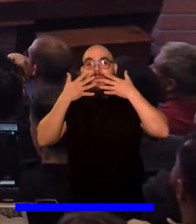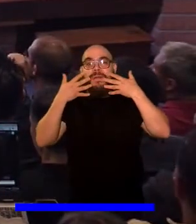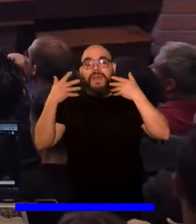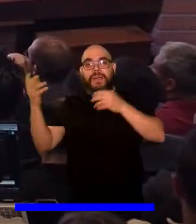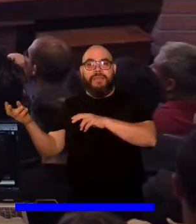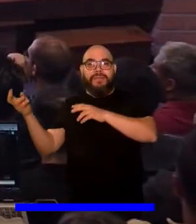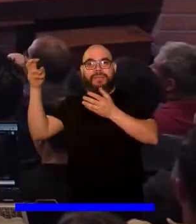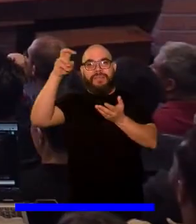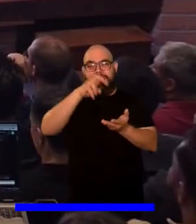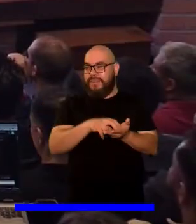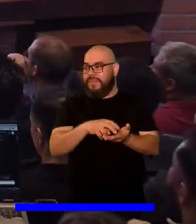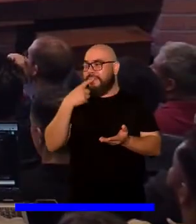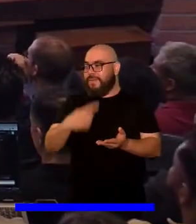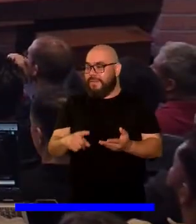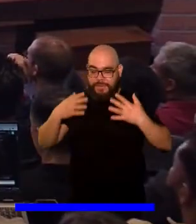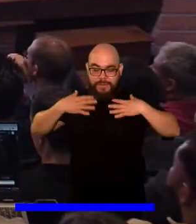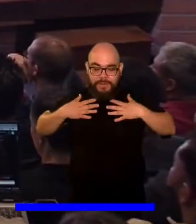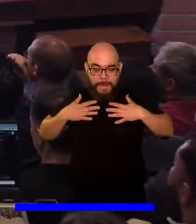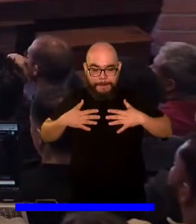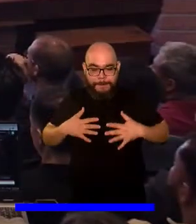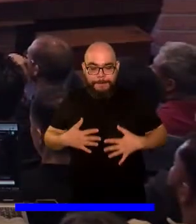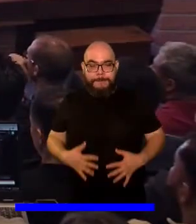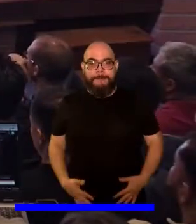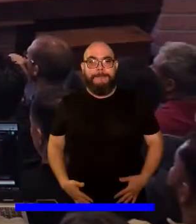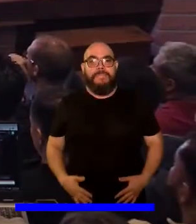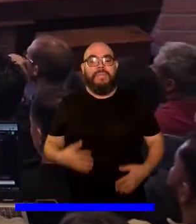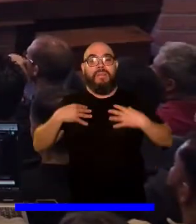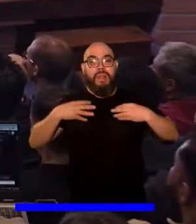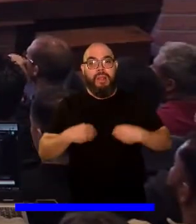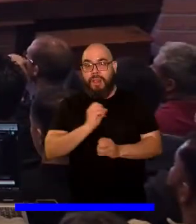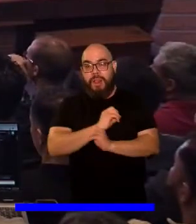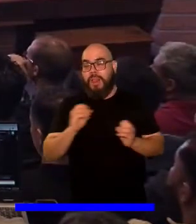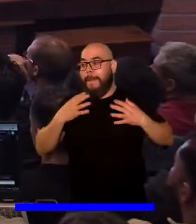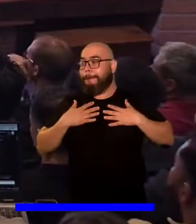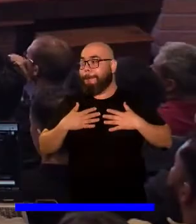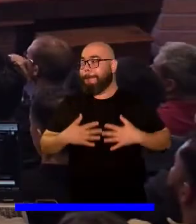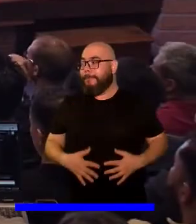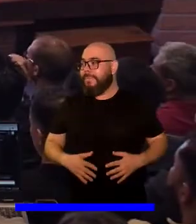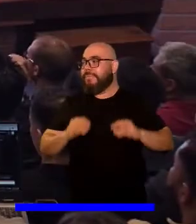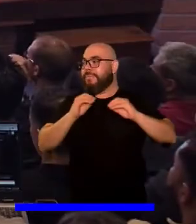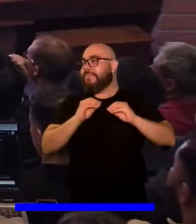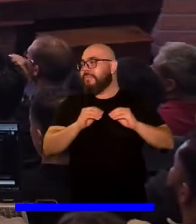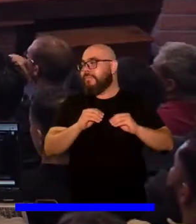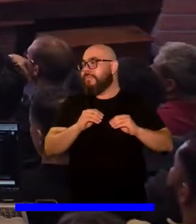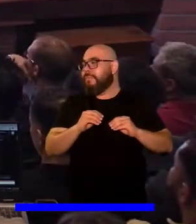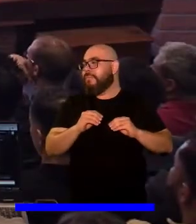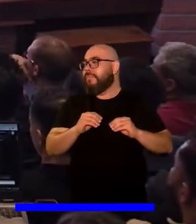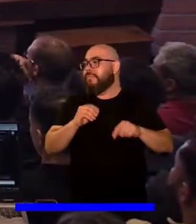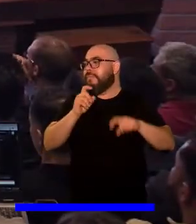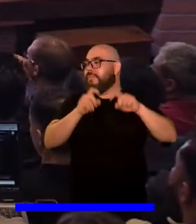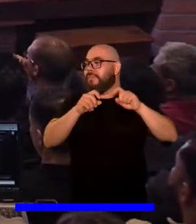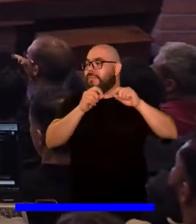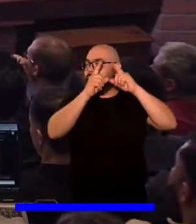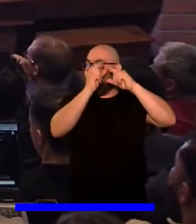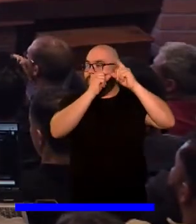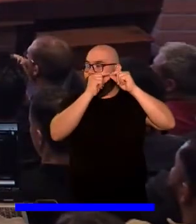qué sé, uno de esos de la raza esfinge que no tiene pelo? Esto falla. ¿Cómo me toca enseñarle? Me toca ponerle un asterisco a ese